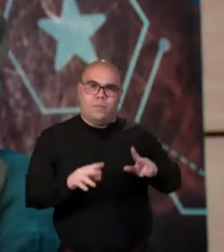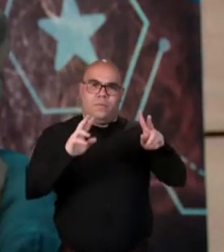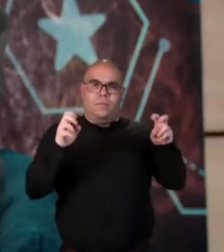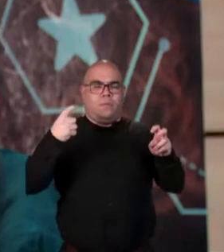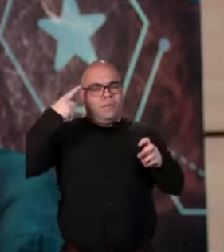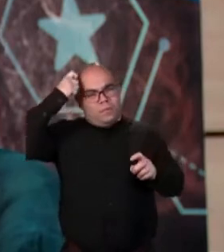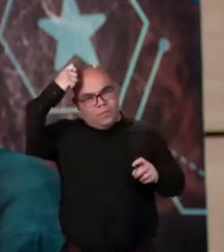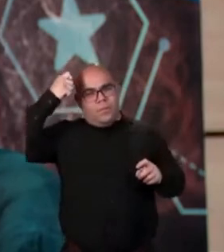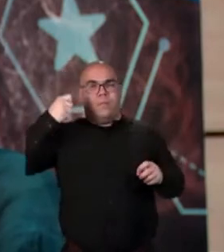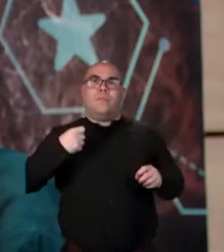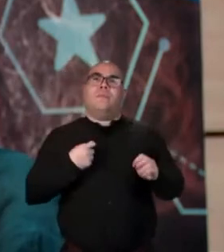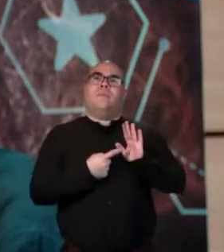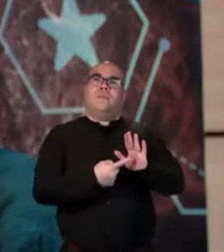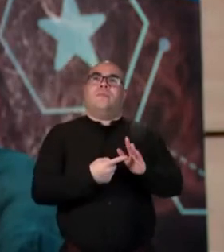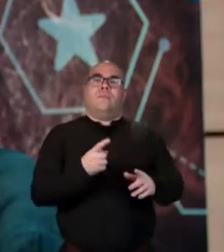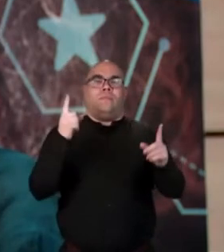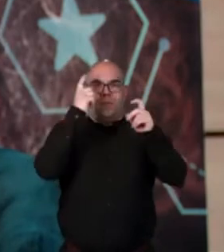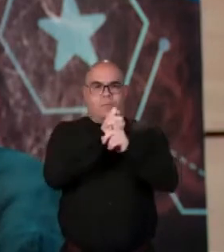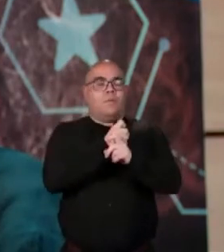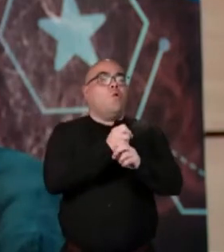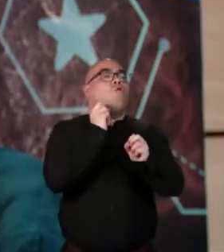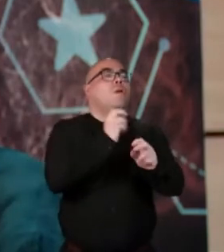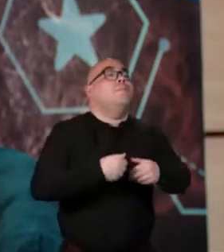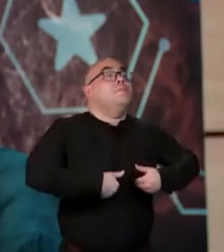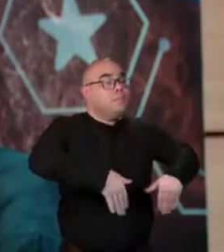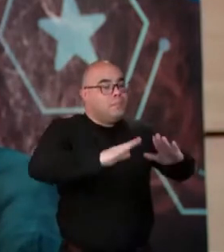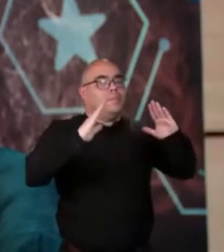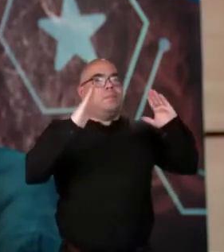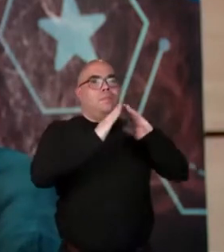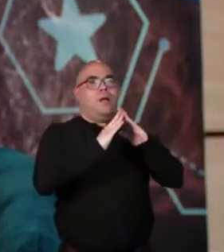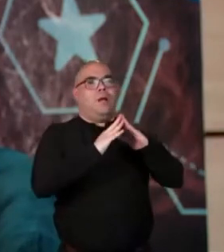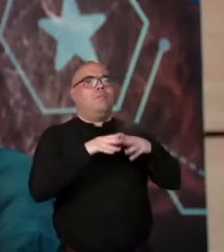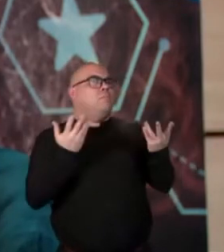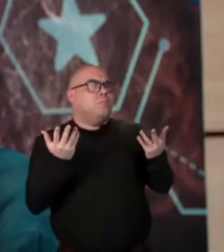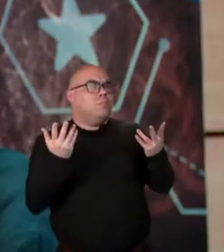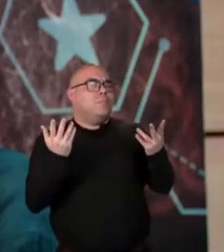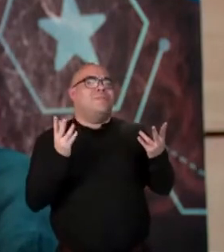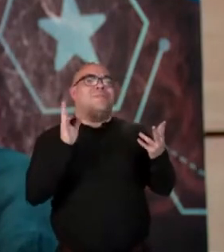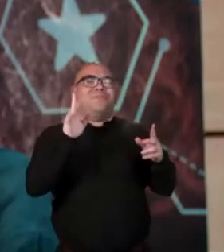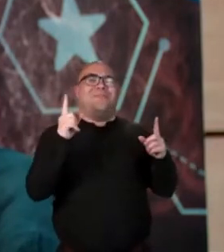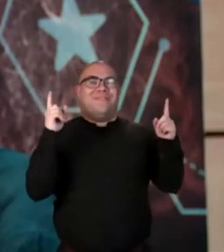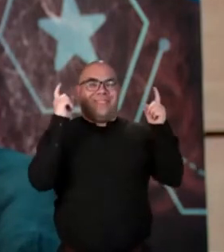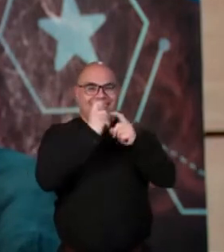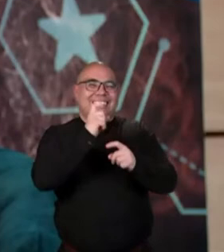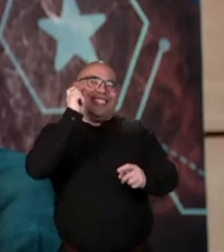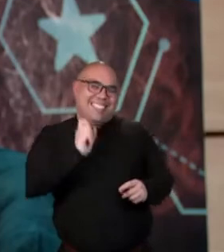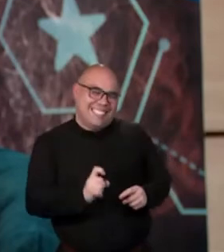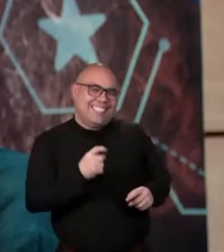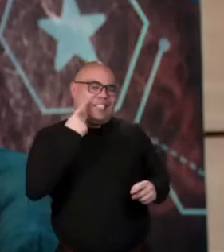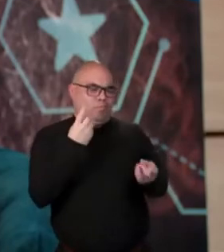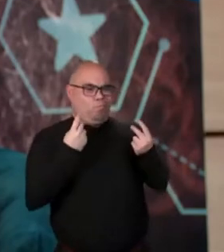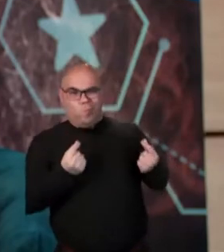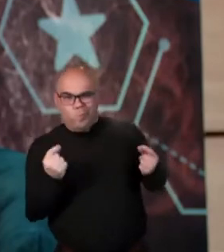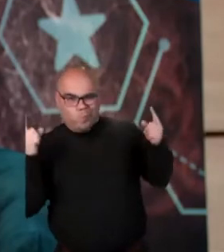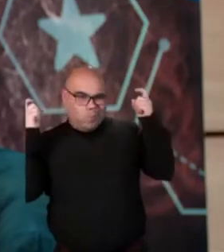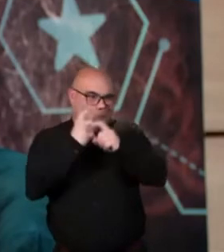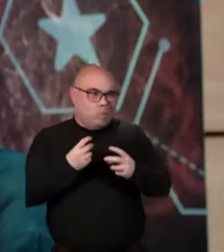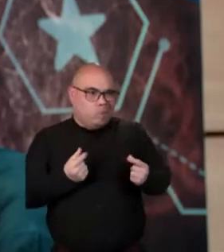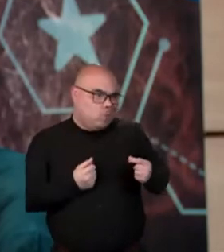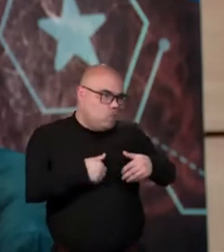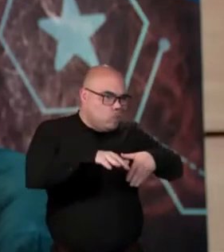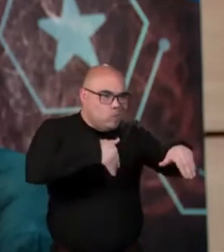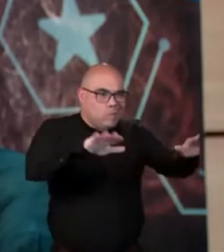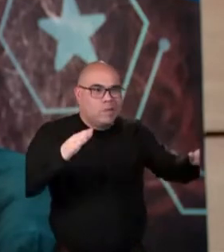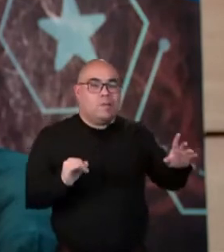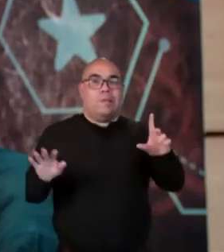nos vamos todos para la casa como sea se hace pues tenemos que pensar de una manera rápida de qué manera se despliega eso incluso